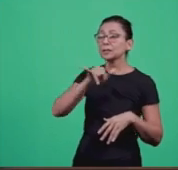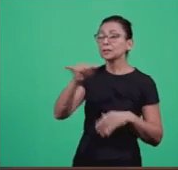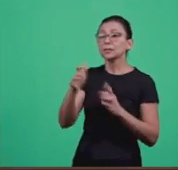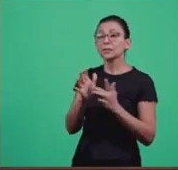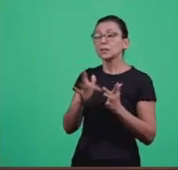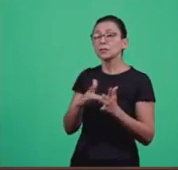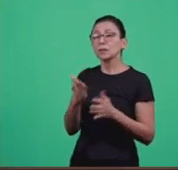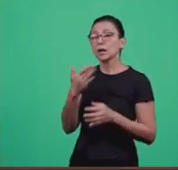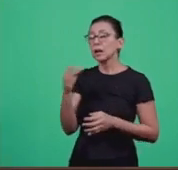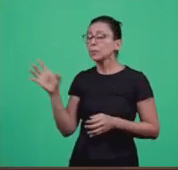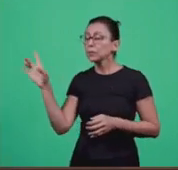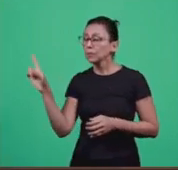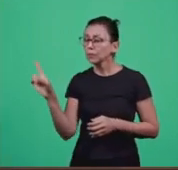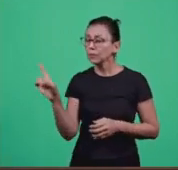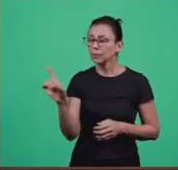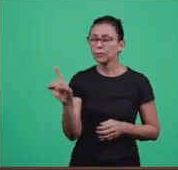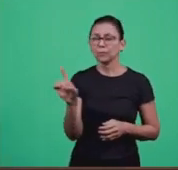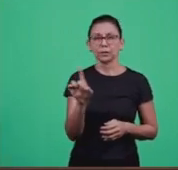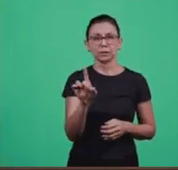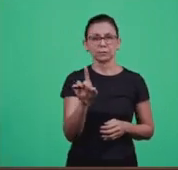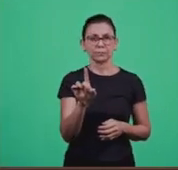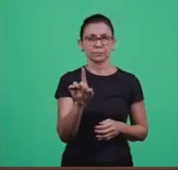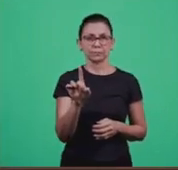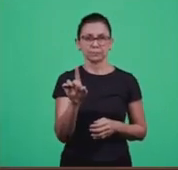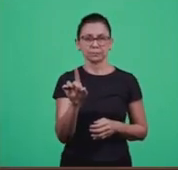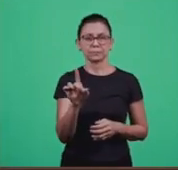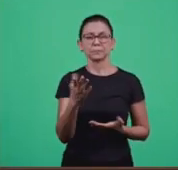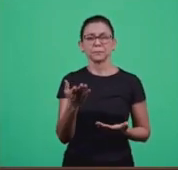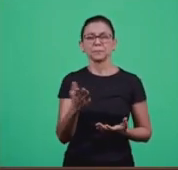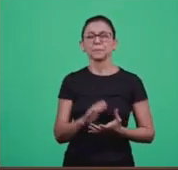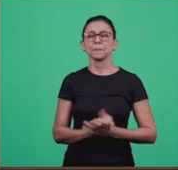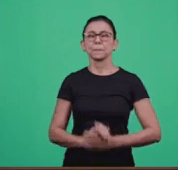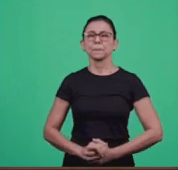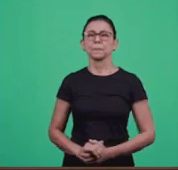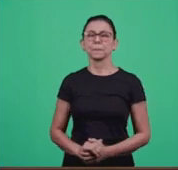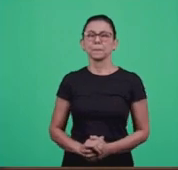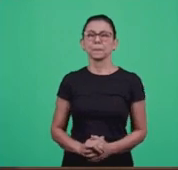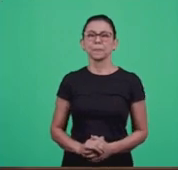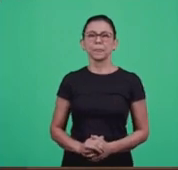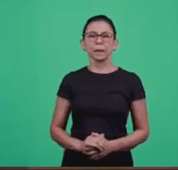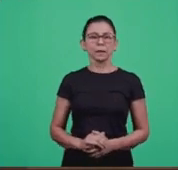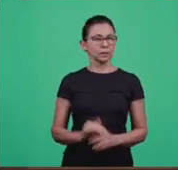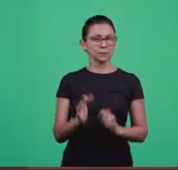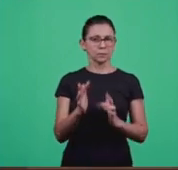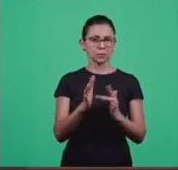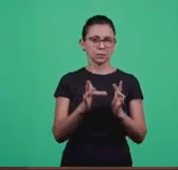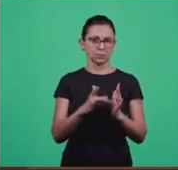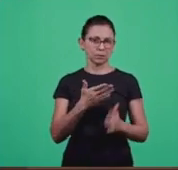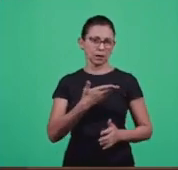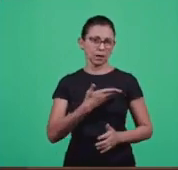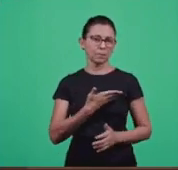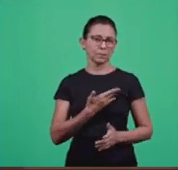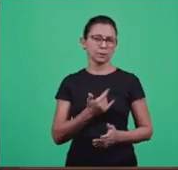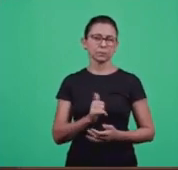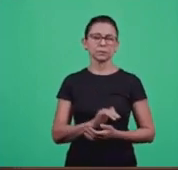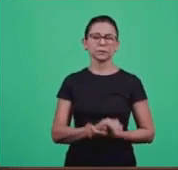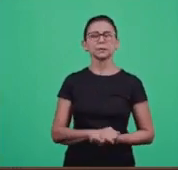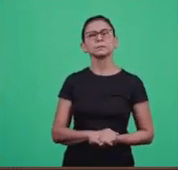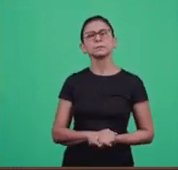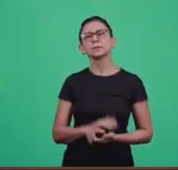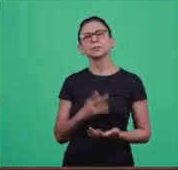Jesús, necesitaban de su ayuda y así Jesús es amigo del hombre. Cuando ellos hacían esa